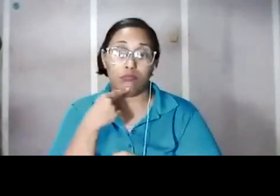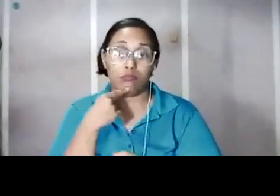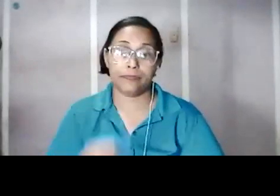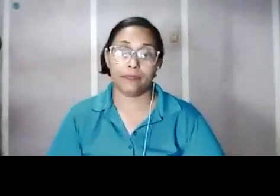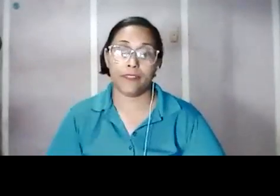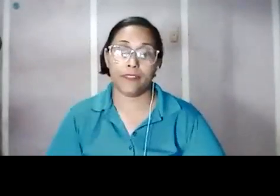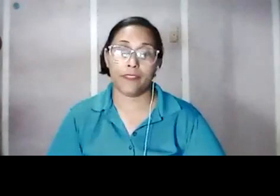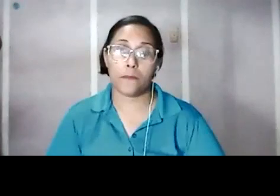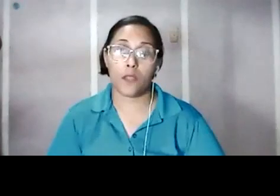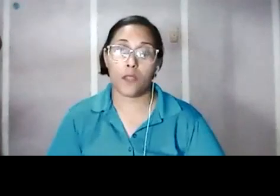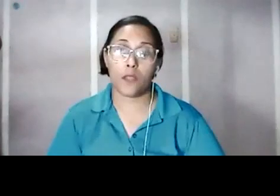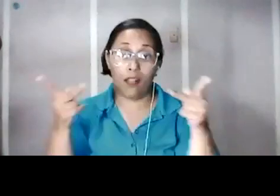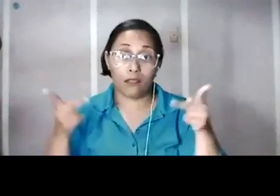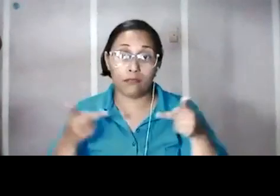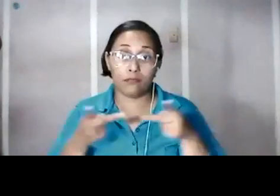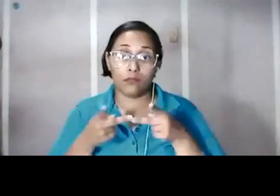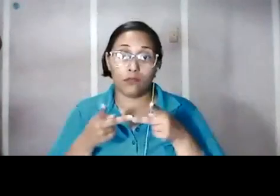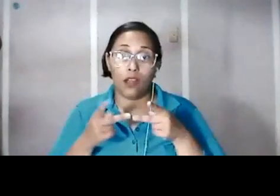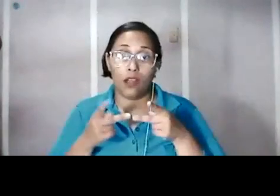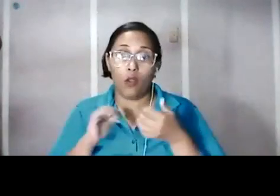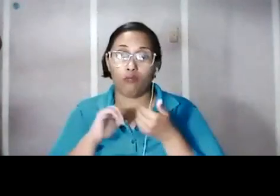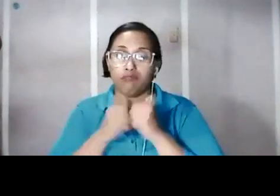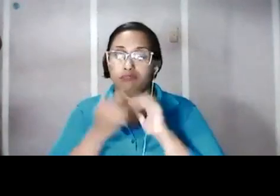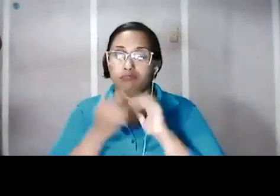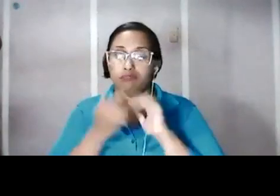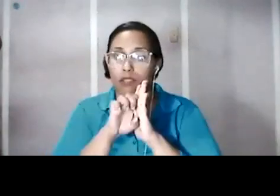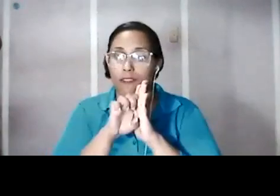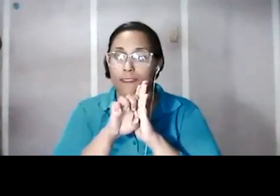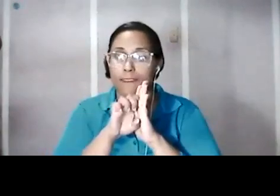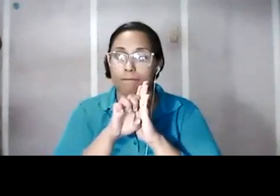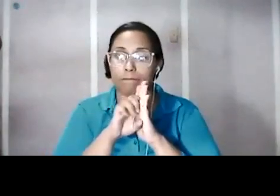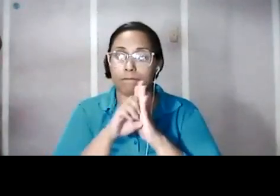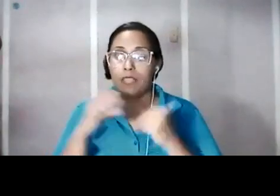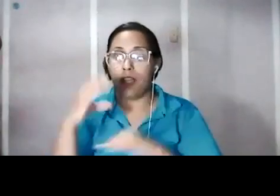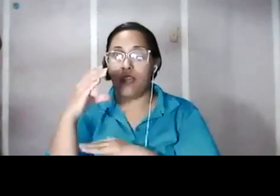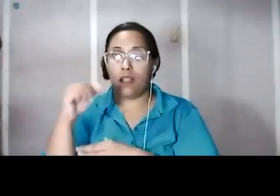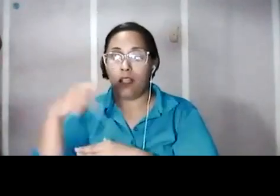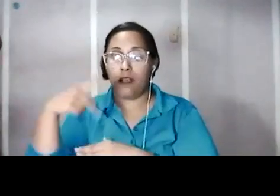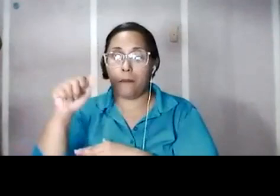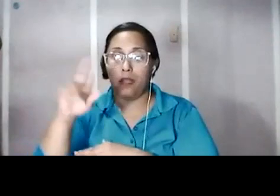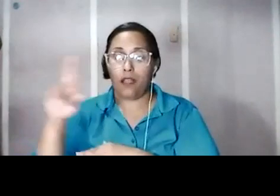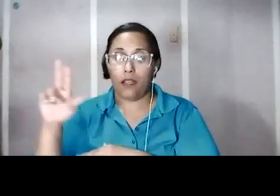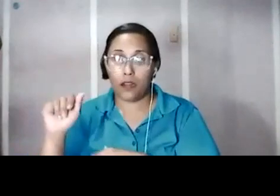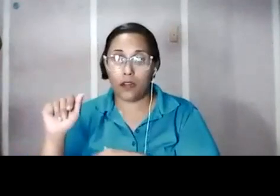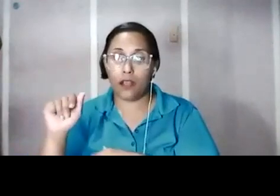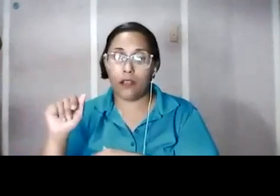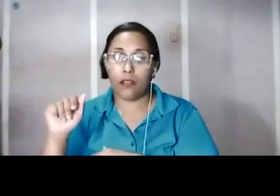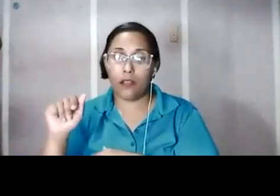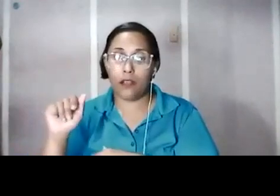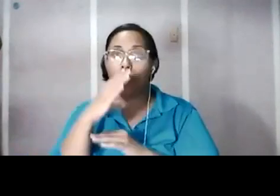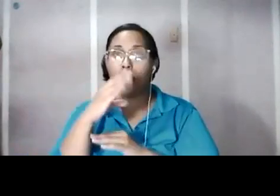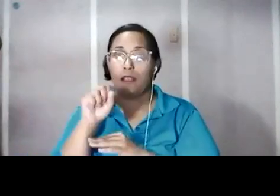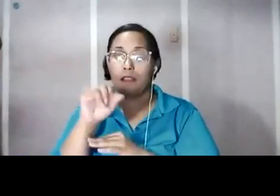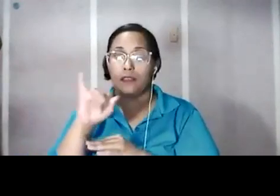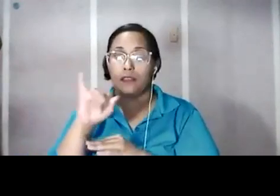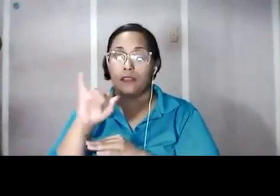los sitios como, por ejemplo, usted tiene el Caparra, que siempre había, el Casino de Puerto